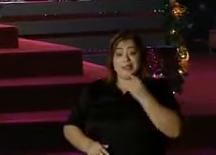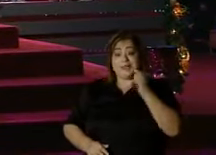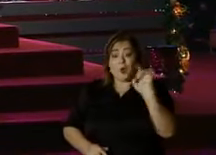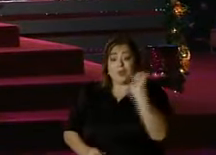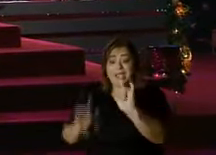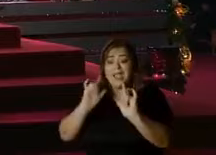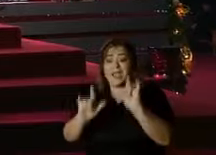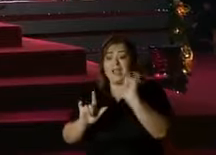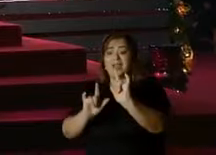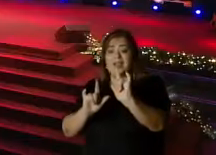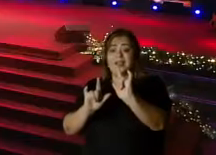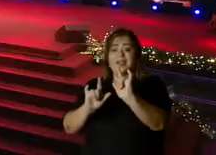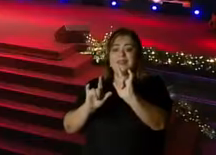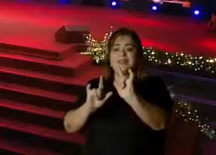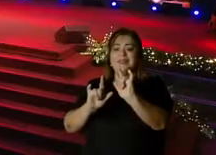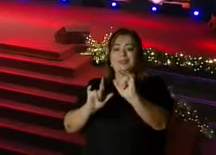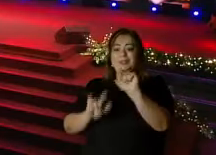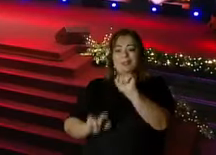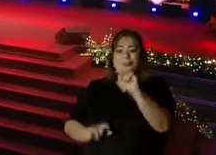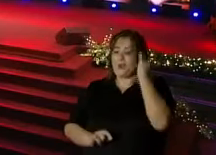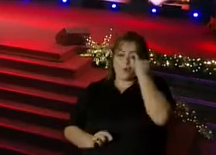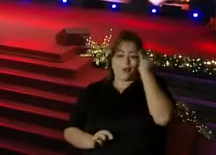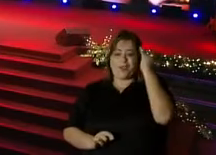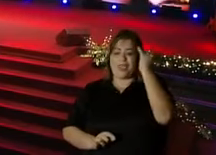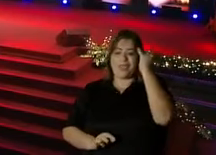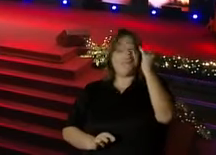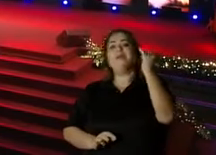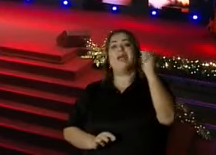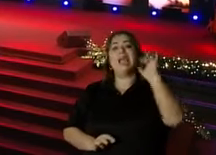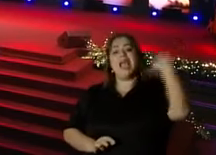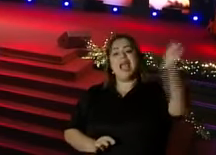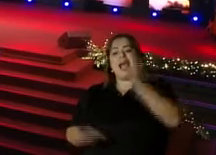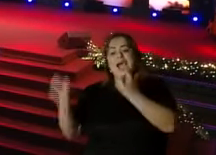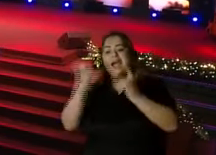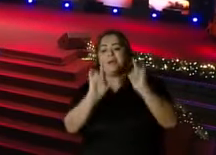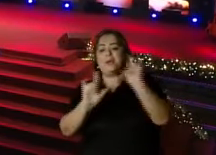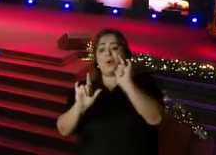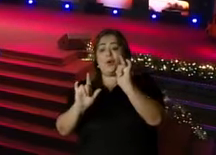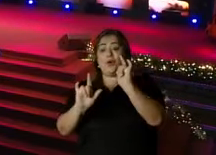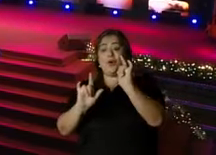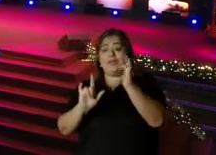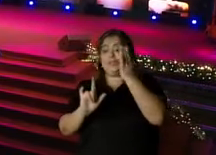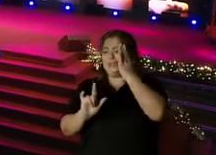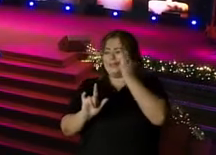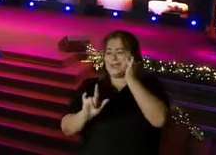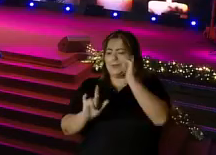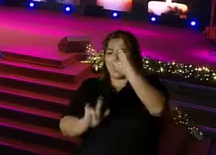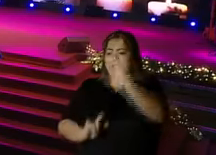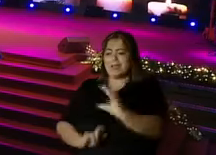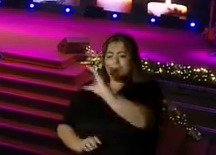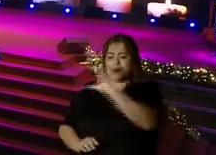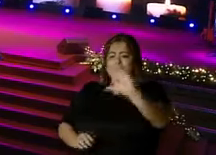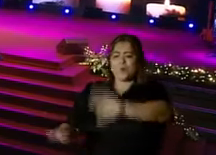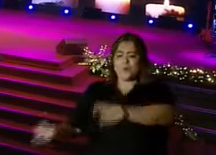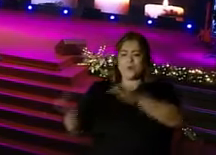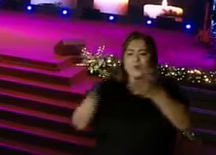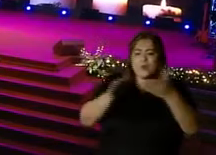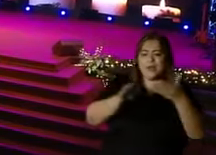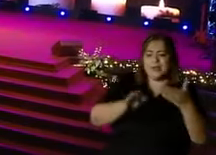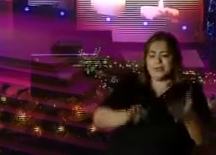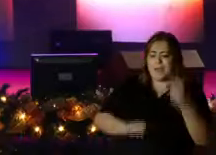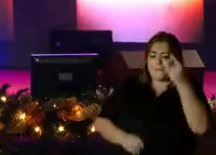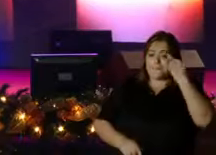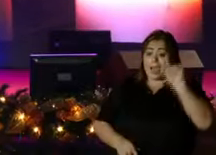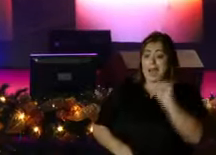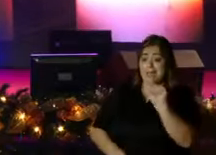amo, que ni te imaginas. Te amé tanto, tanto, que entregué mi vida por ti en la cruz, y